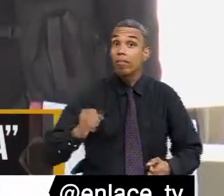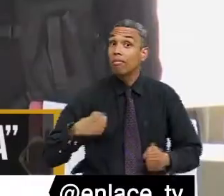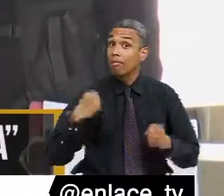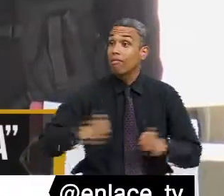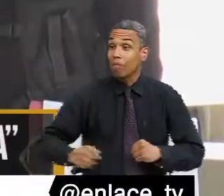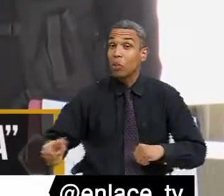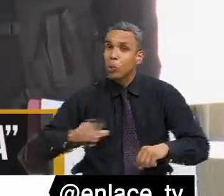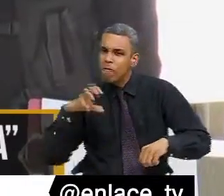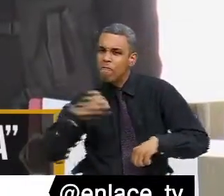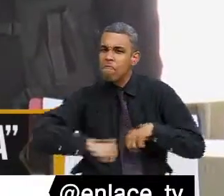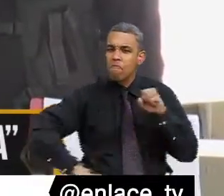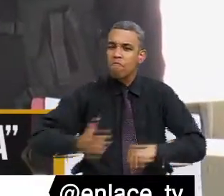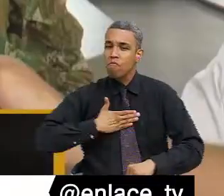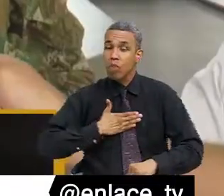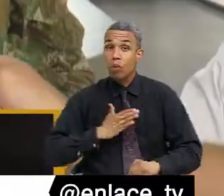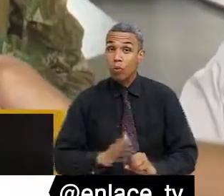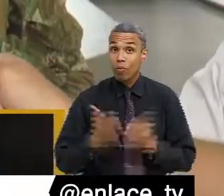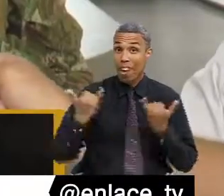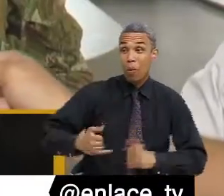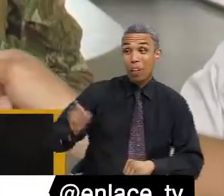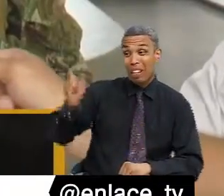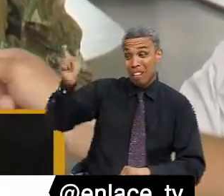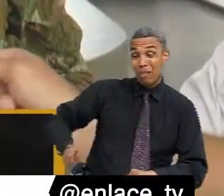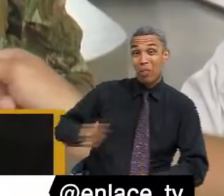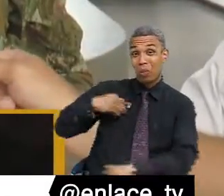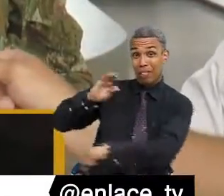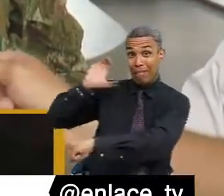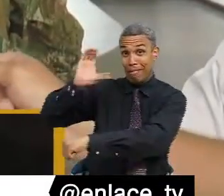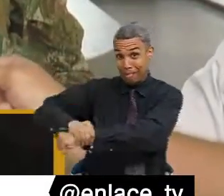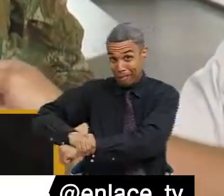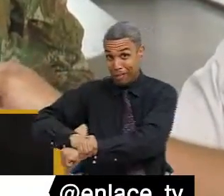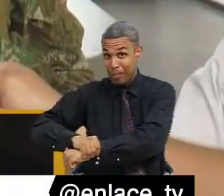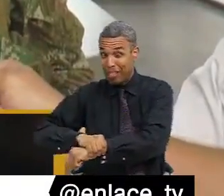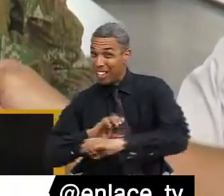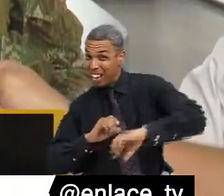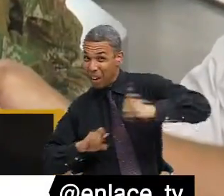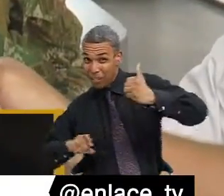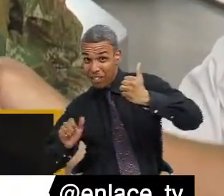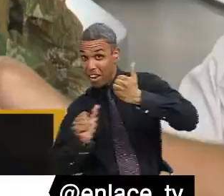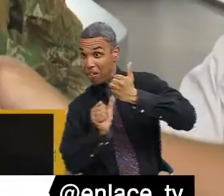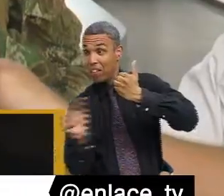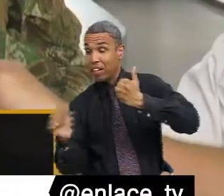importante el que se ha logrado el día de hoy en contra del clan Úsuga y